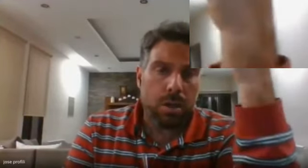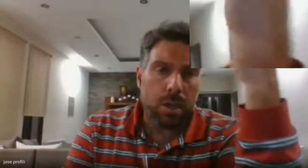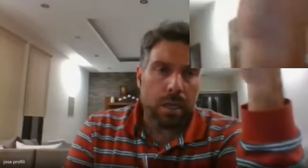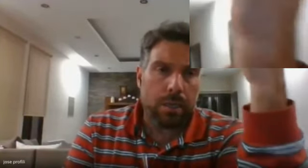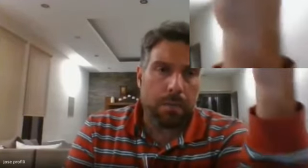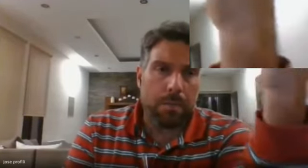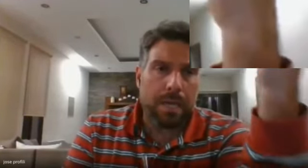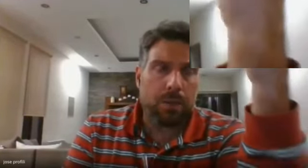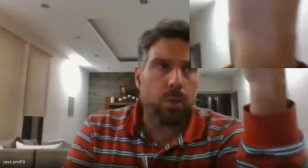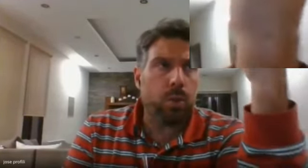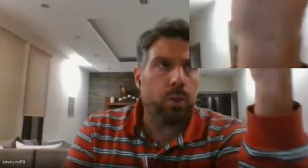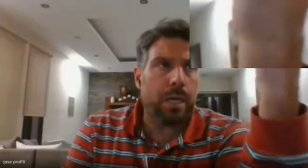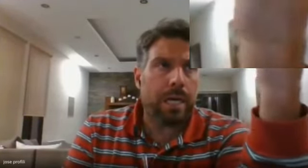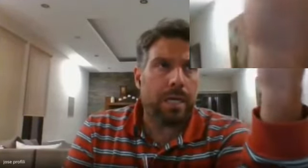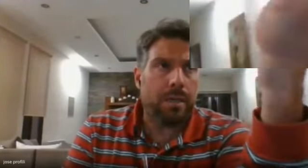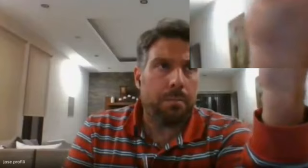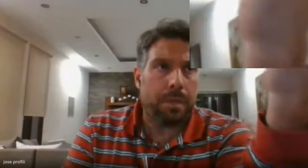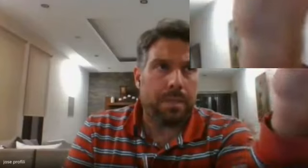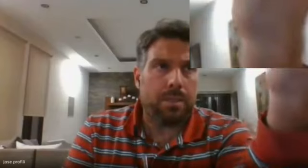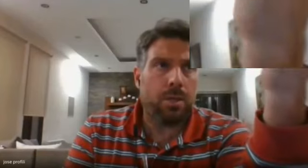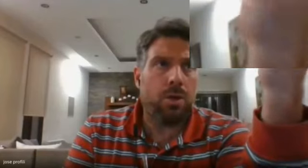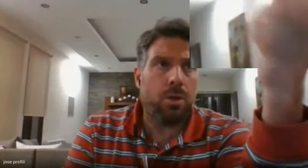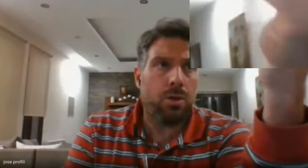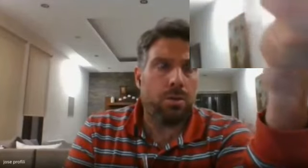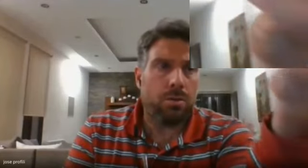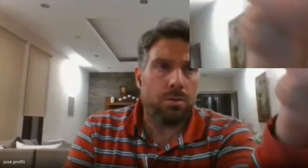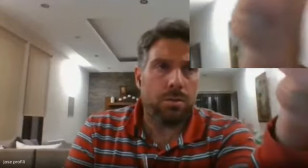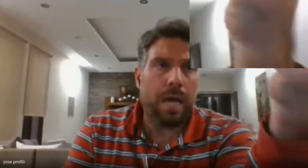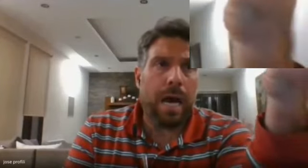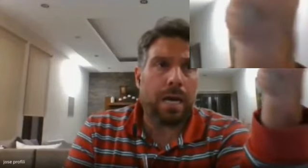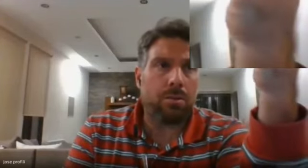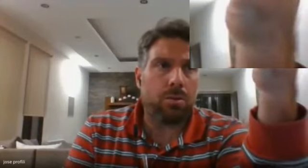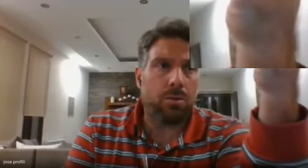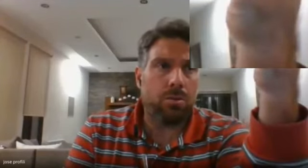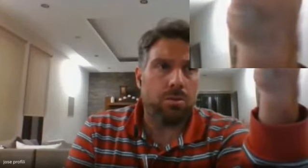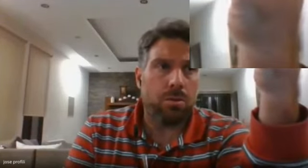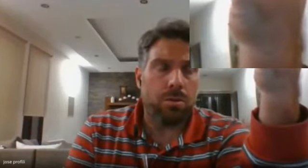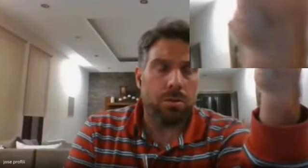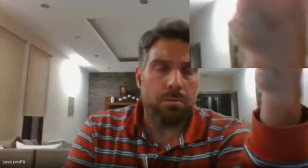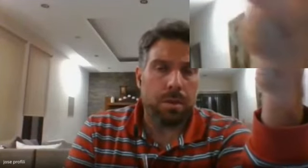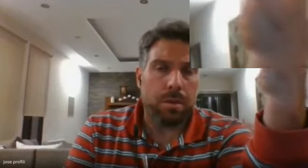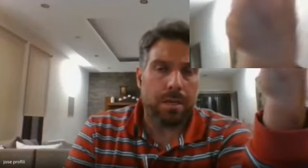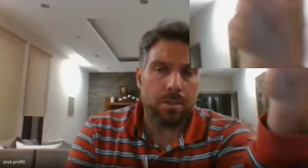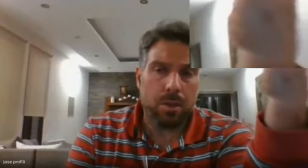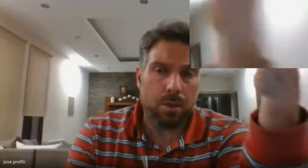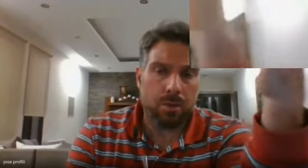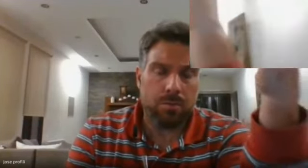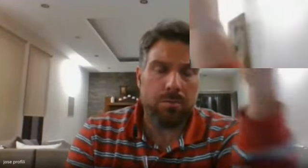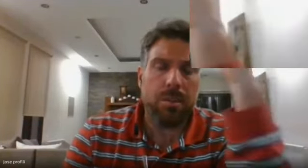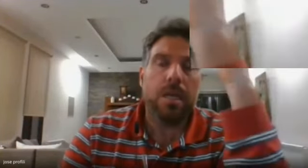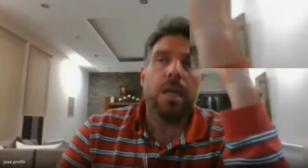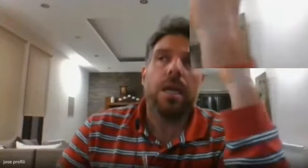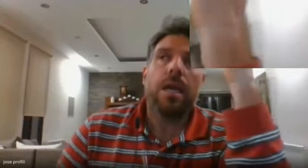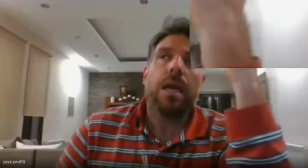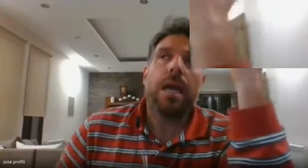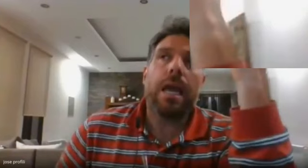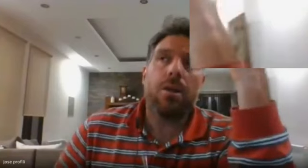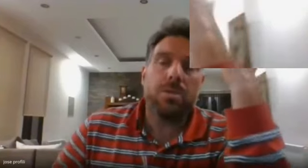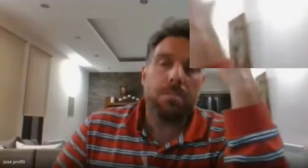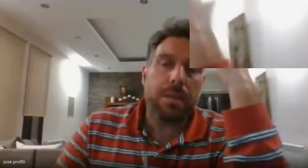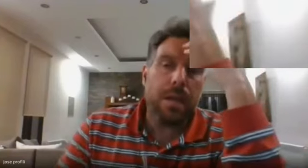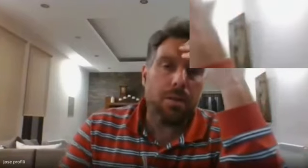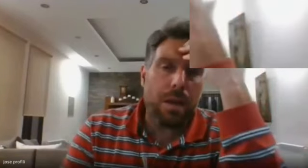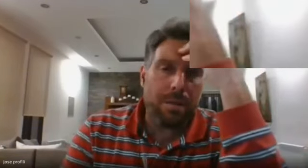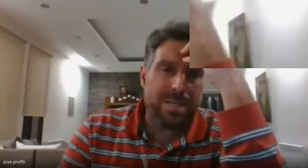dolor, temperatura, presión, tacto, vibración.